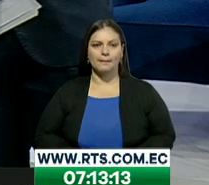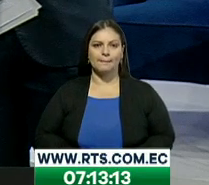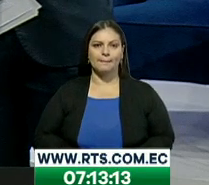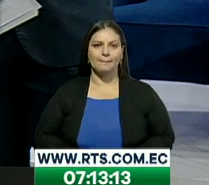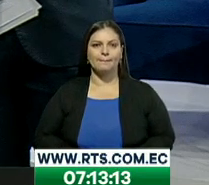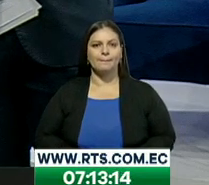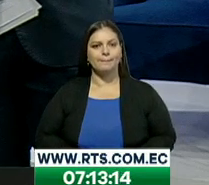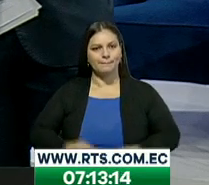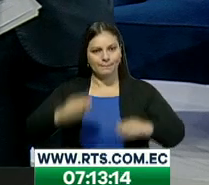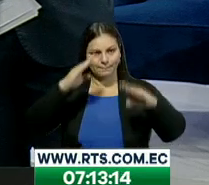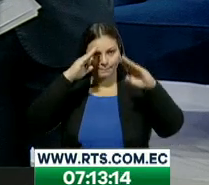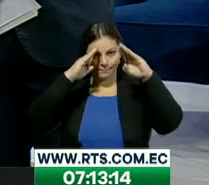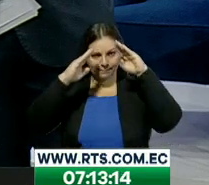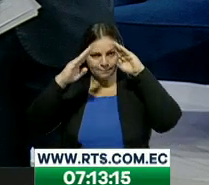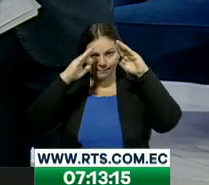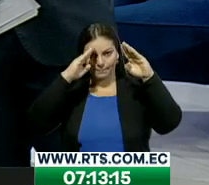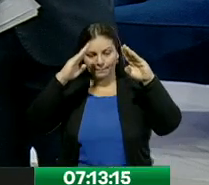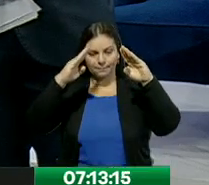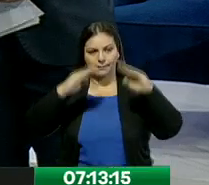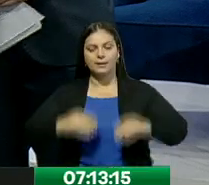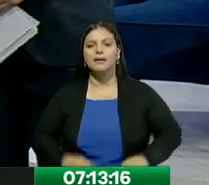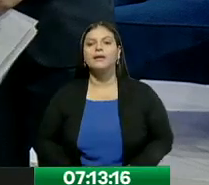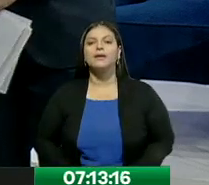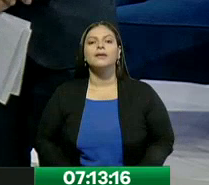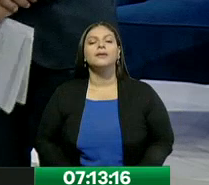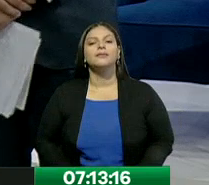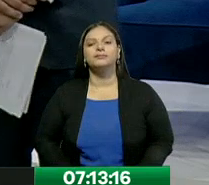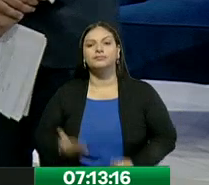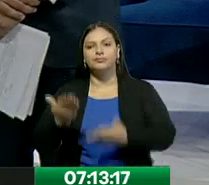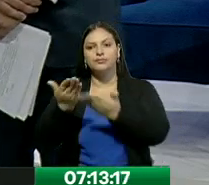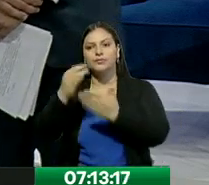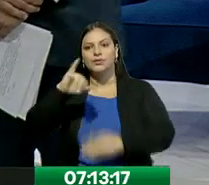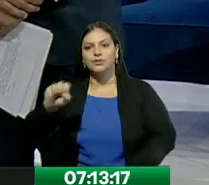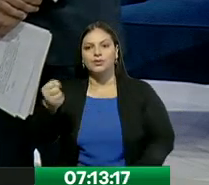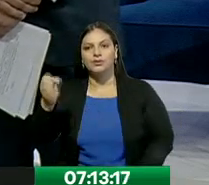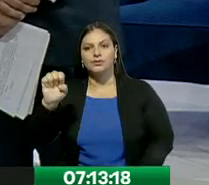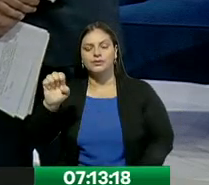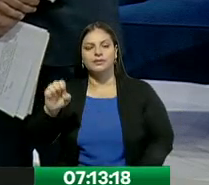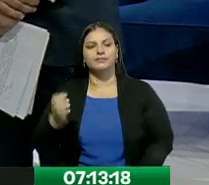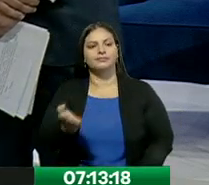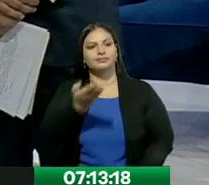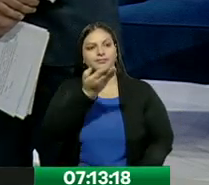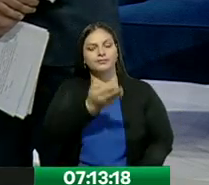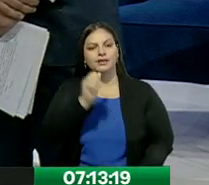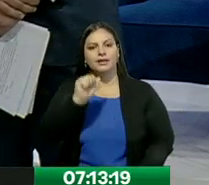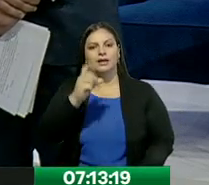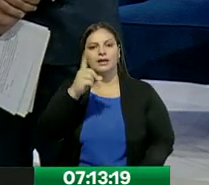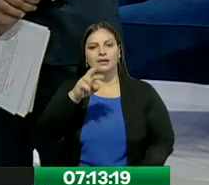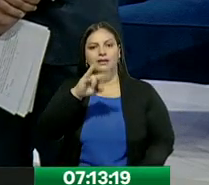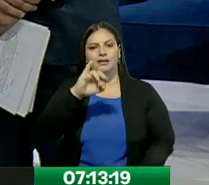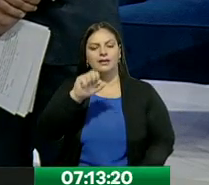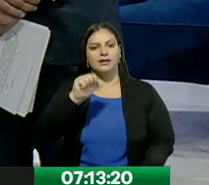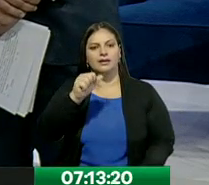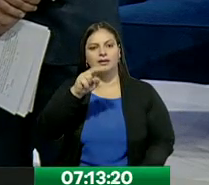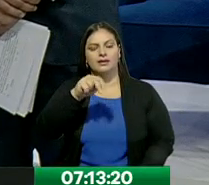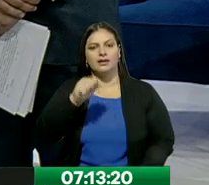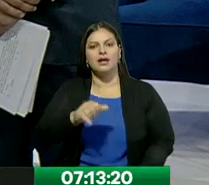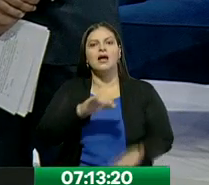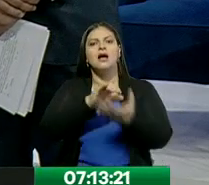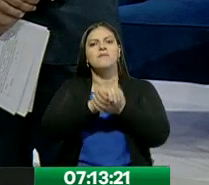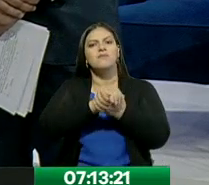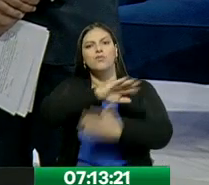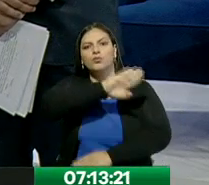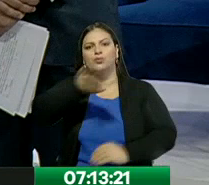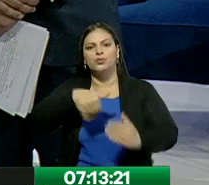¿Qué tal, José Luis, Adriana y amigos? Muy buenos días y excelente inicio de semana. La noticia nos ha